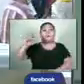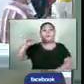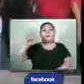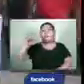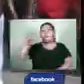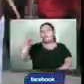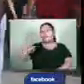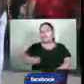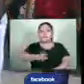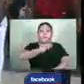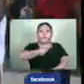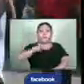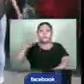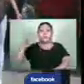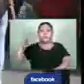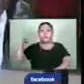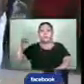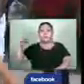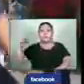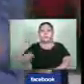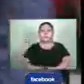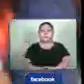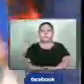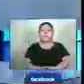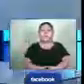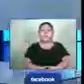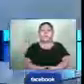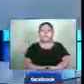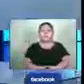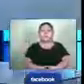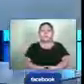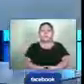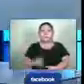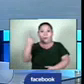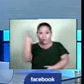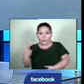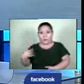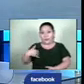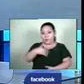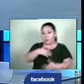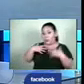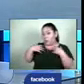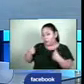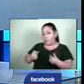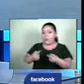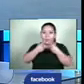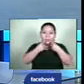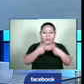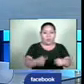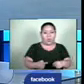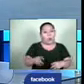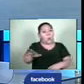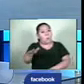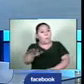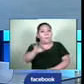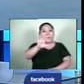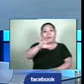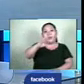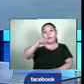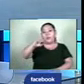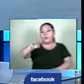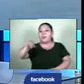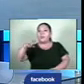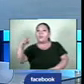Tobar, Rocío Cruz, Noticiero Hechos. Y el ministro de Salud informó que más de 500.000 de personas menores